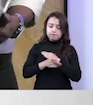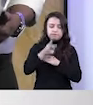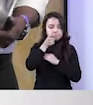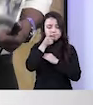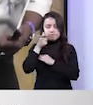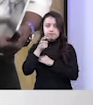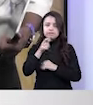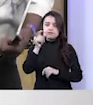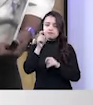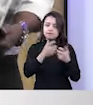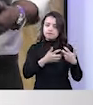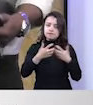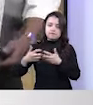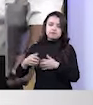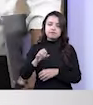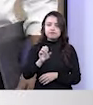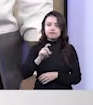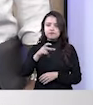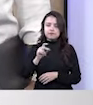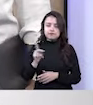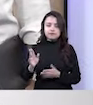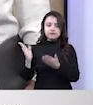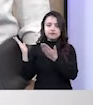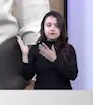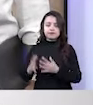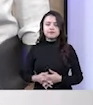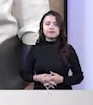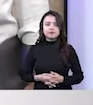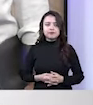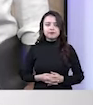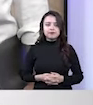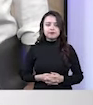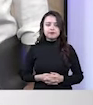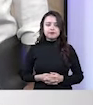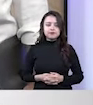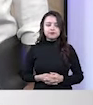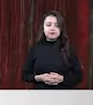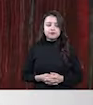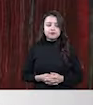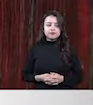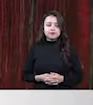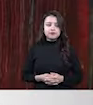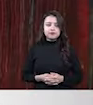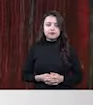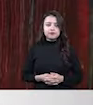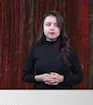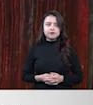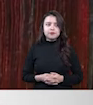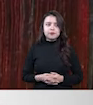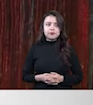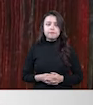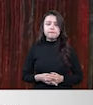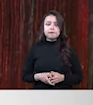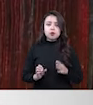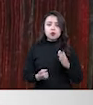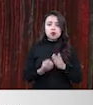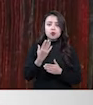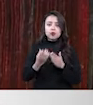apretando las tuercas a las EPS. Esto dijo el presidente. Tenemos nuevas